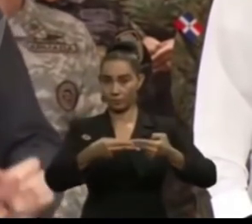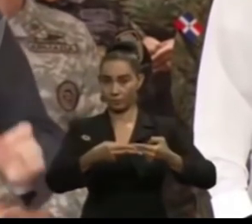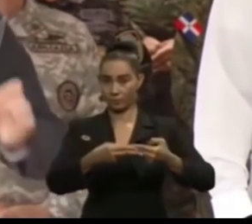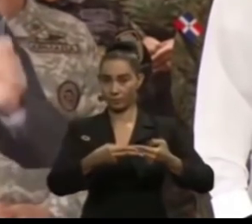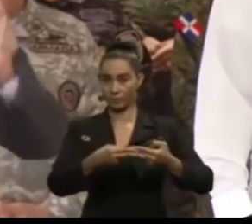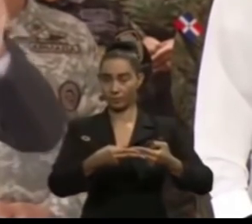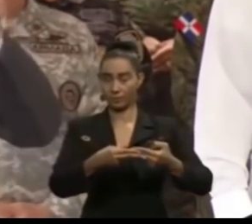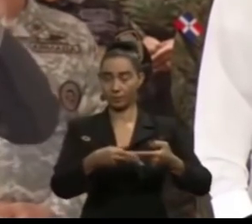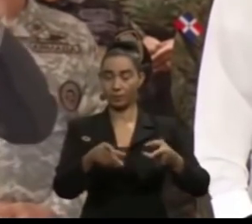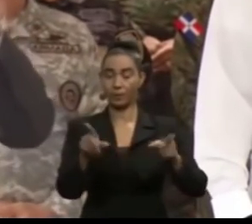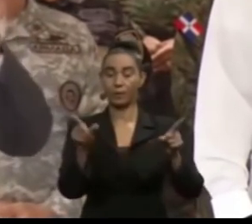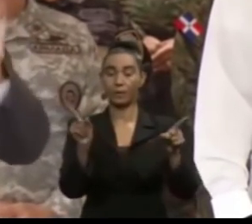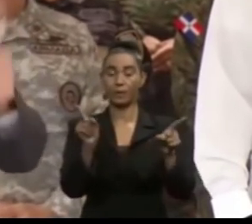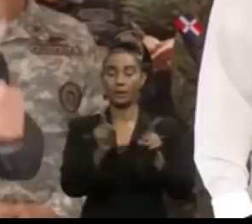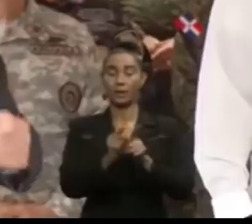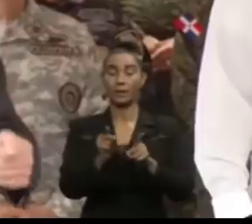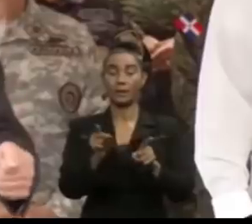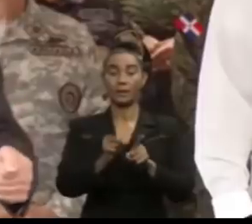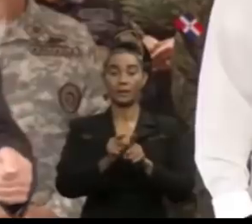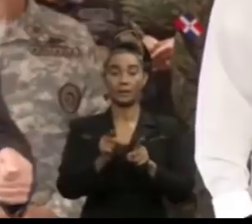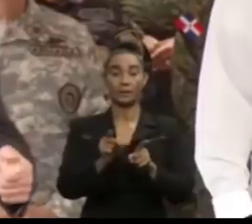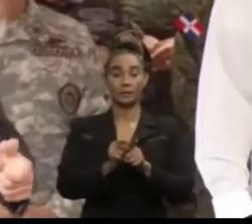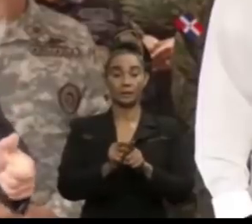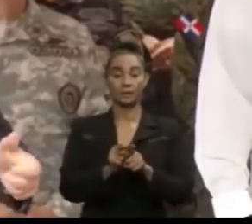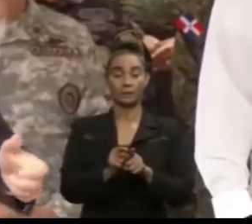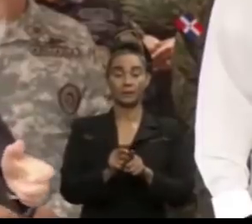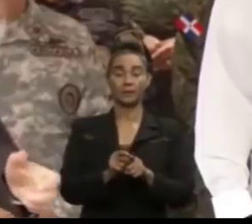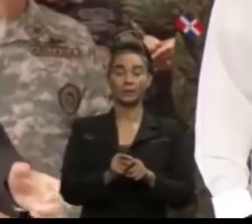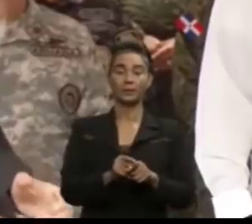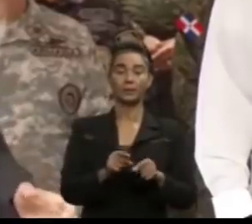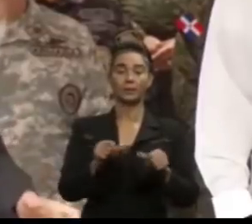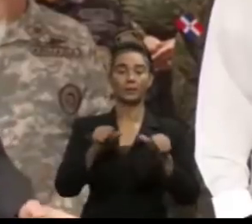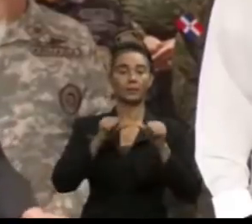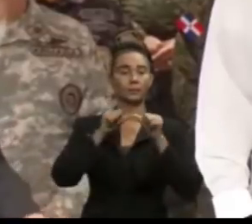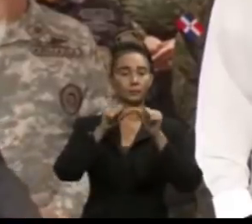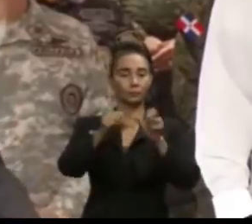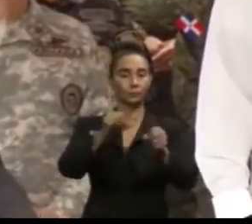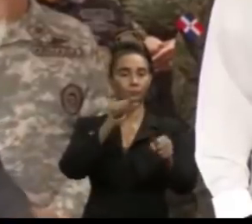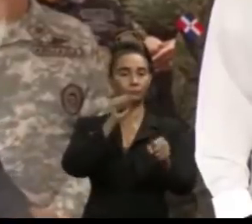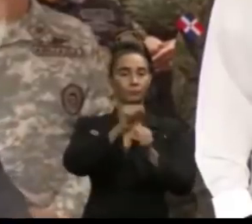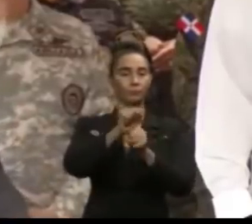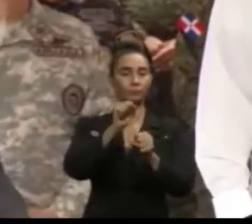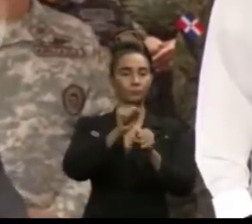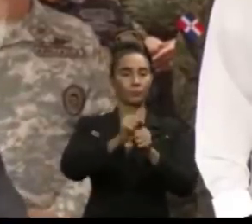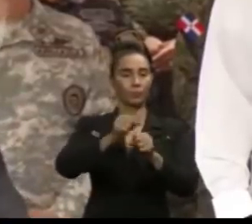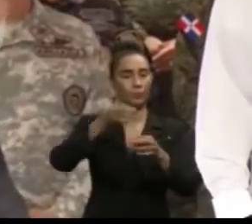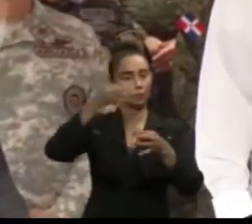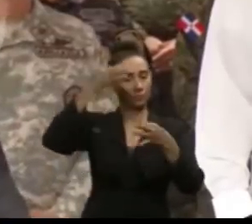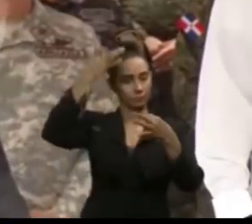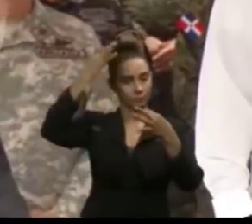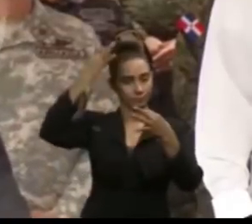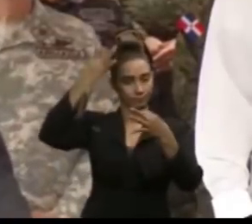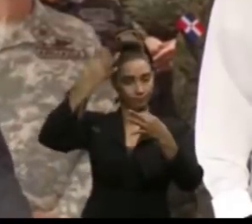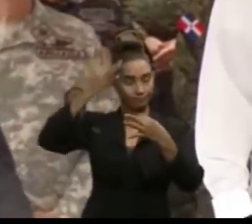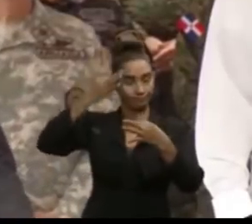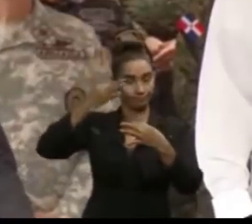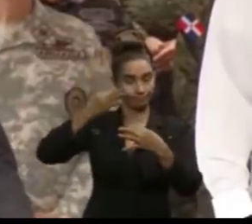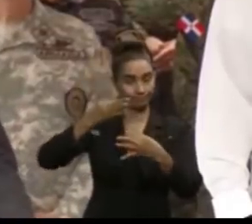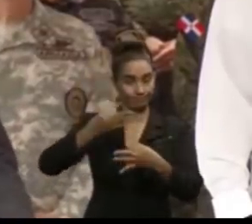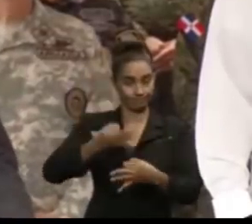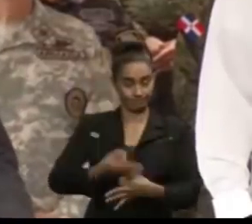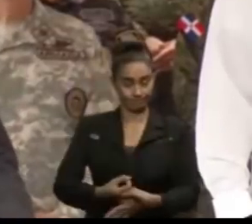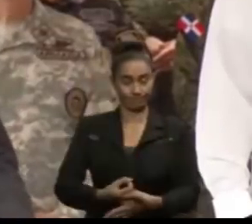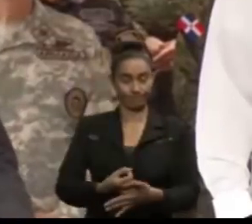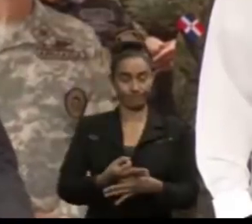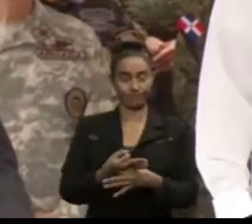su acompañante solo identificado como Lalo. Reacciones comunitarias. Al consultar